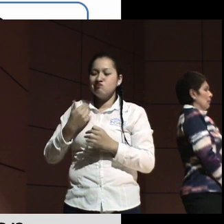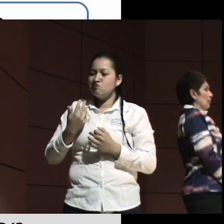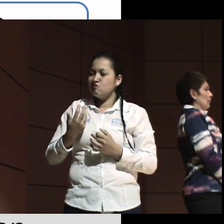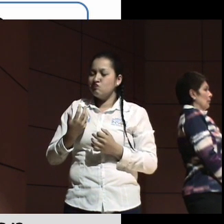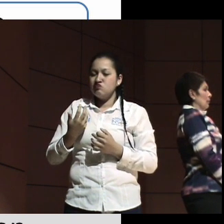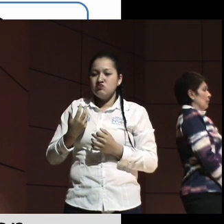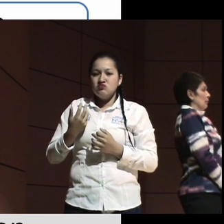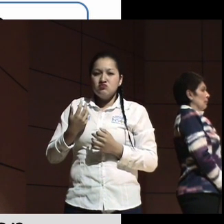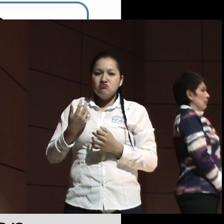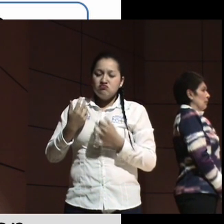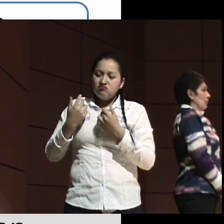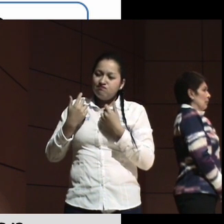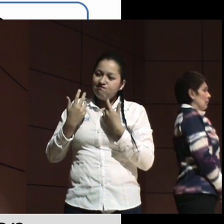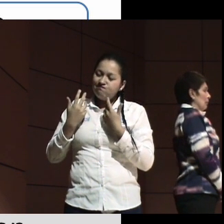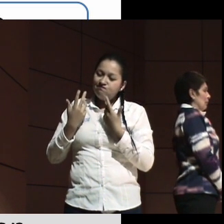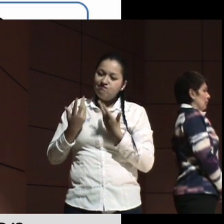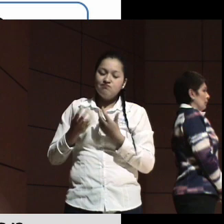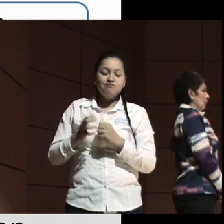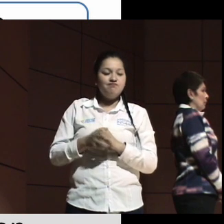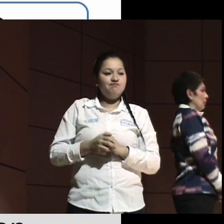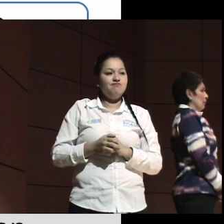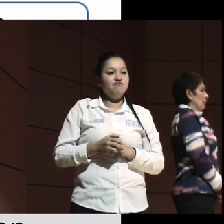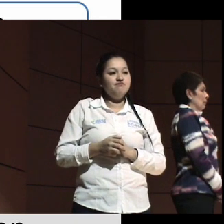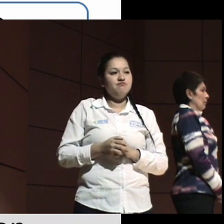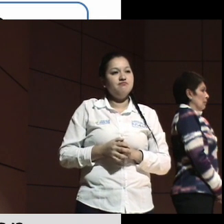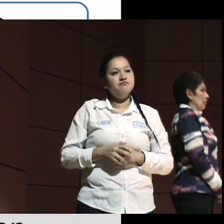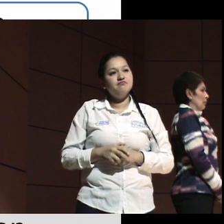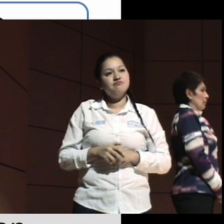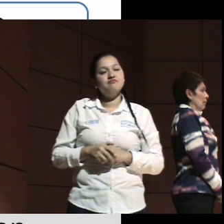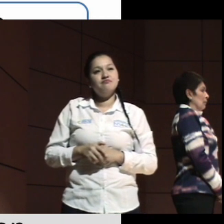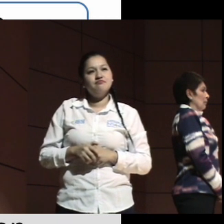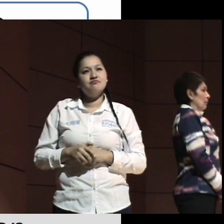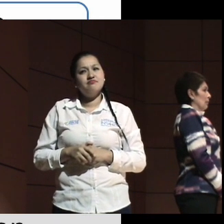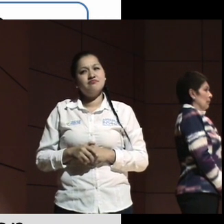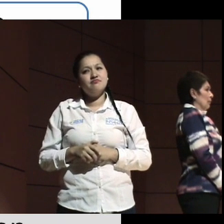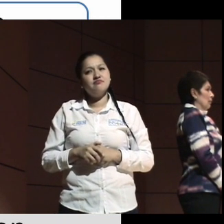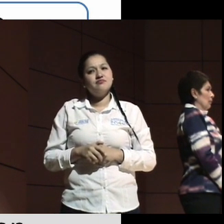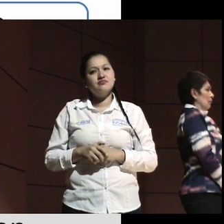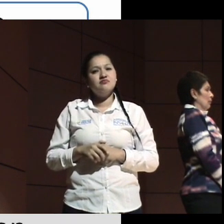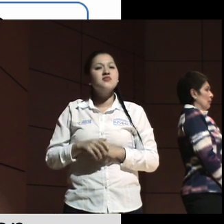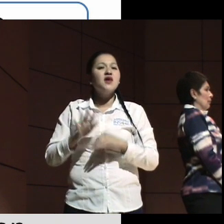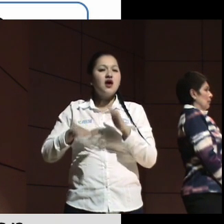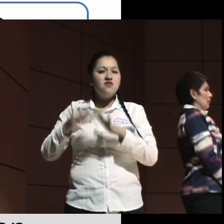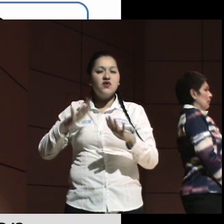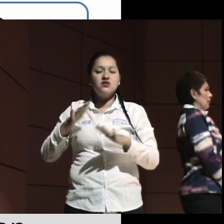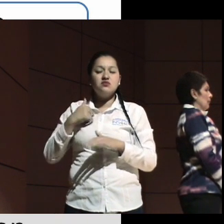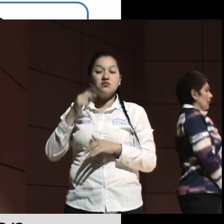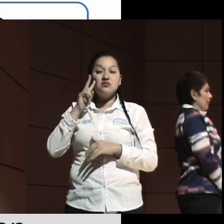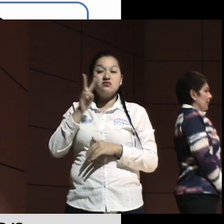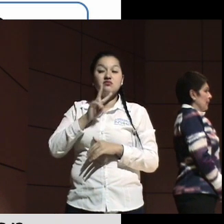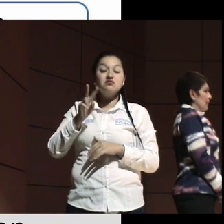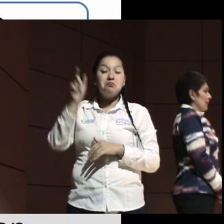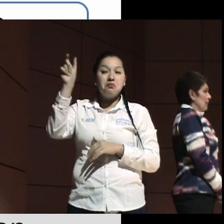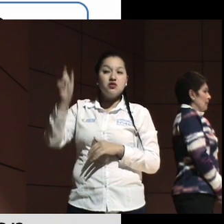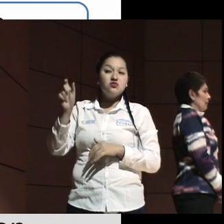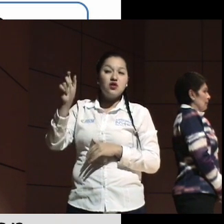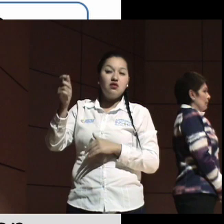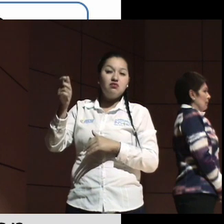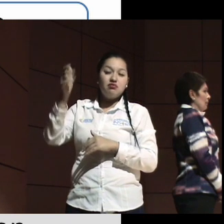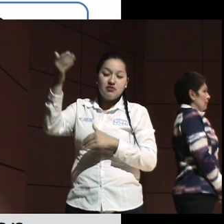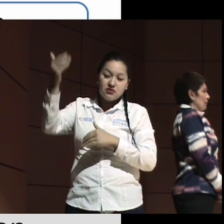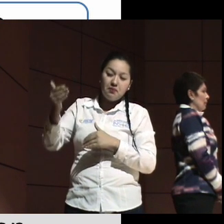detrás de intereses de poco decoro o abusivos concretamente teníamos el caso